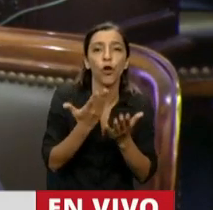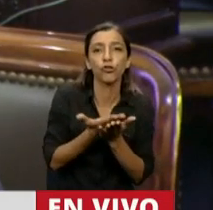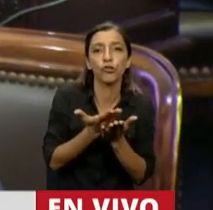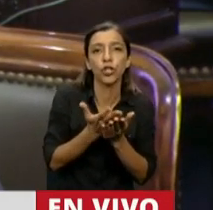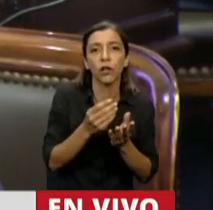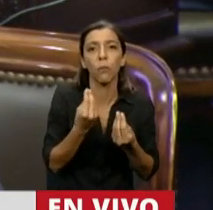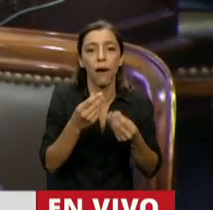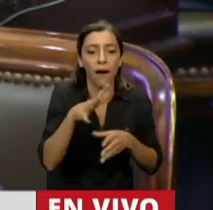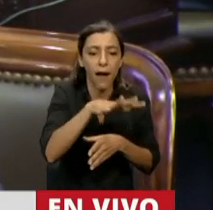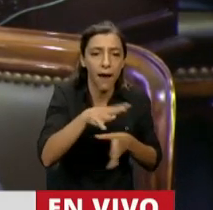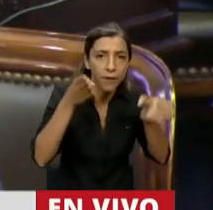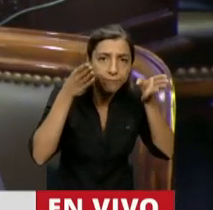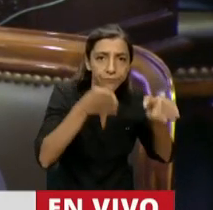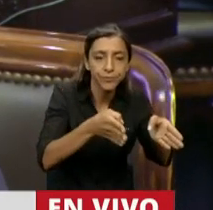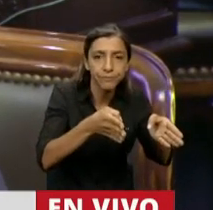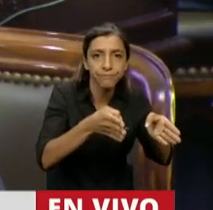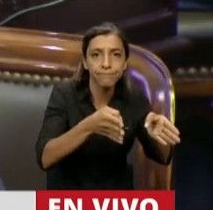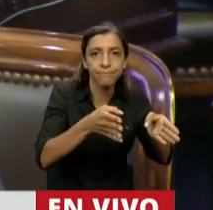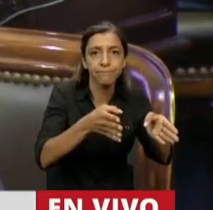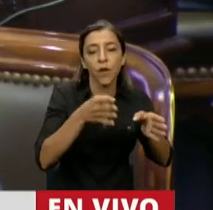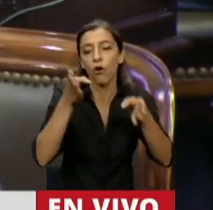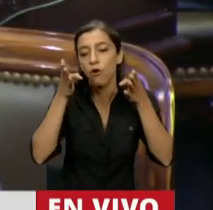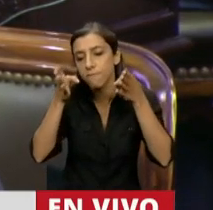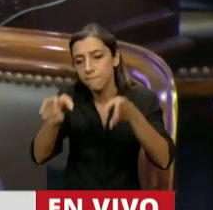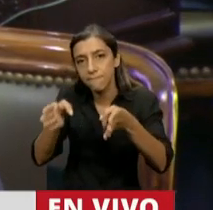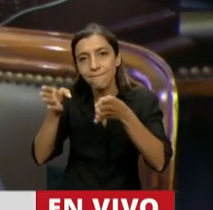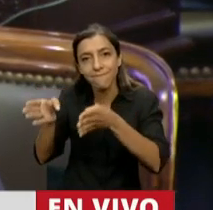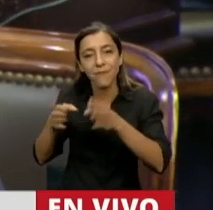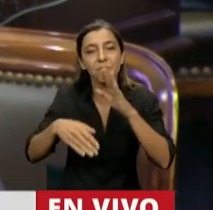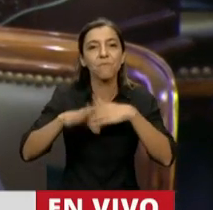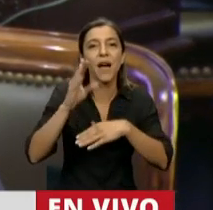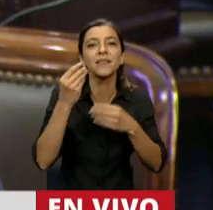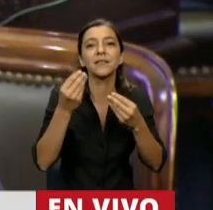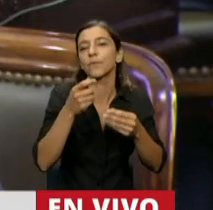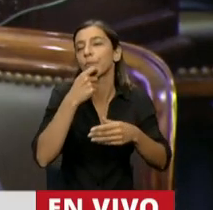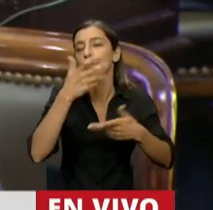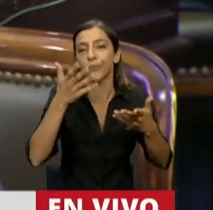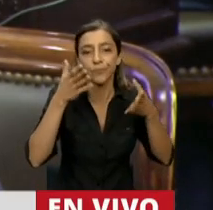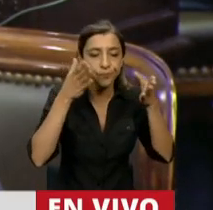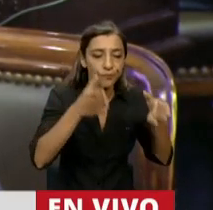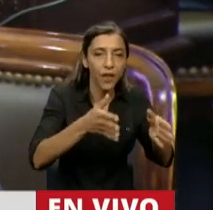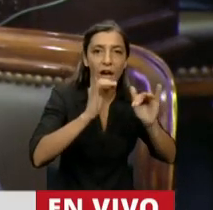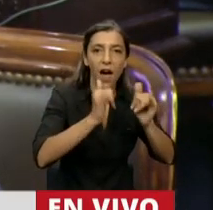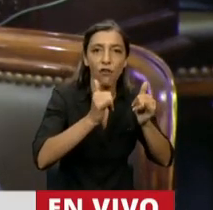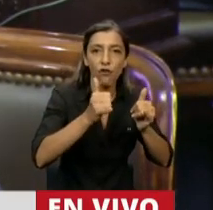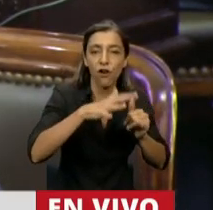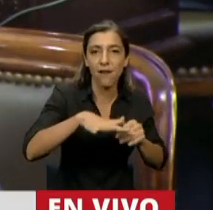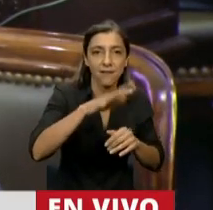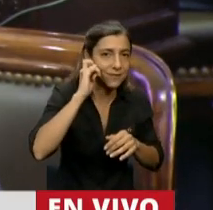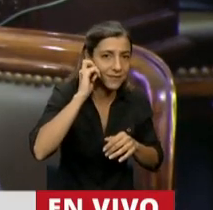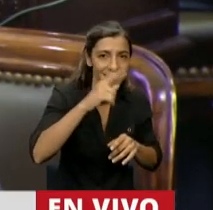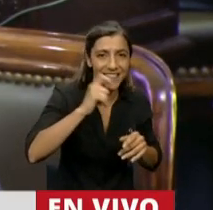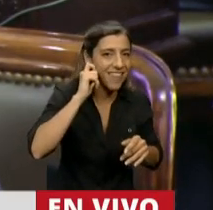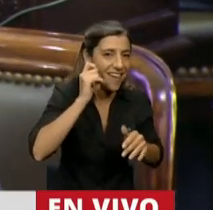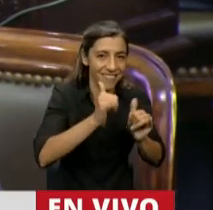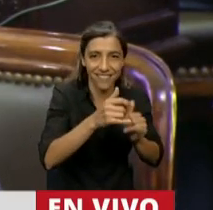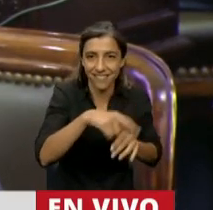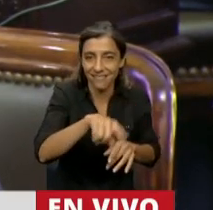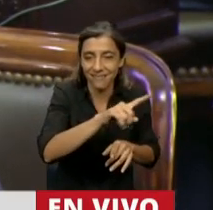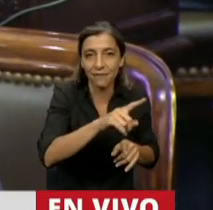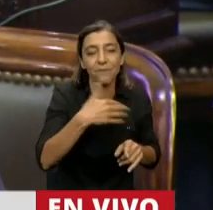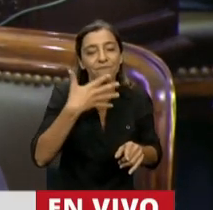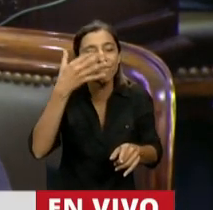focales, básicamente dirigidos a la adolescencia, cuando en realidad el problema